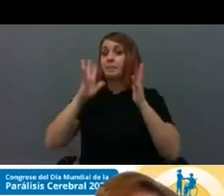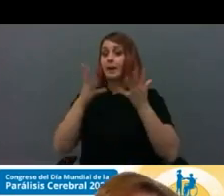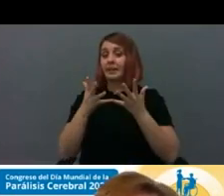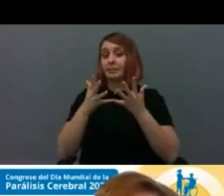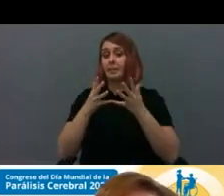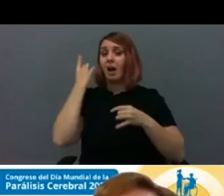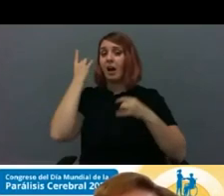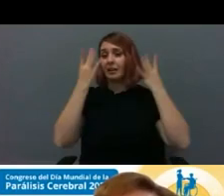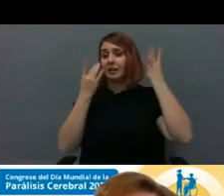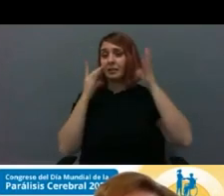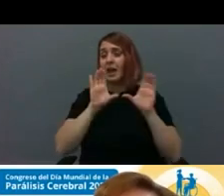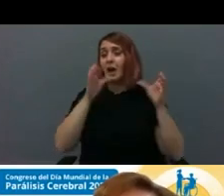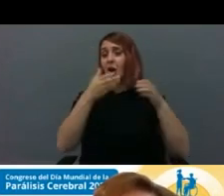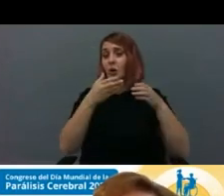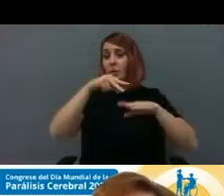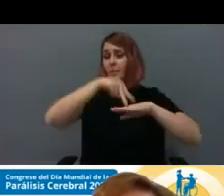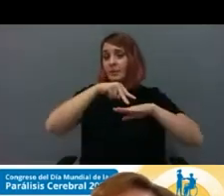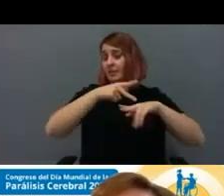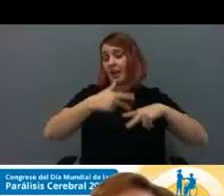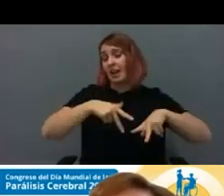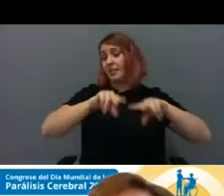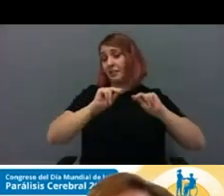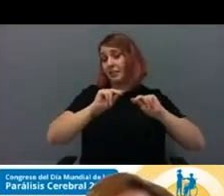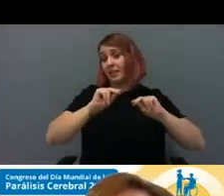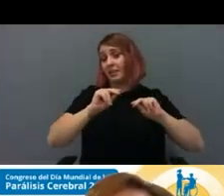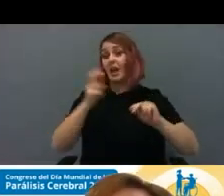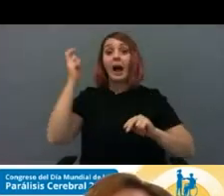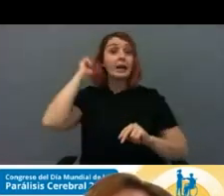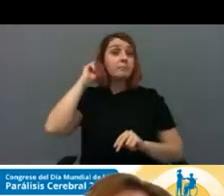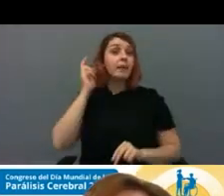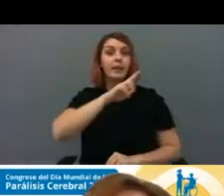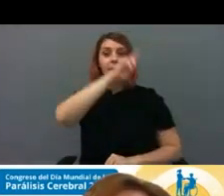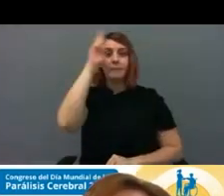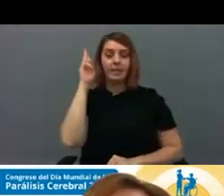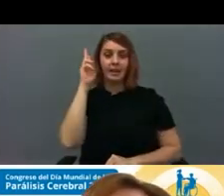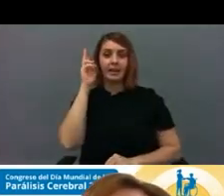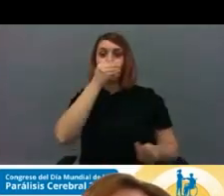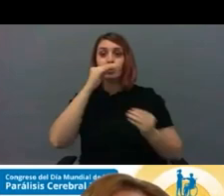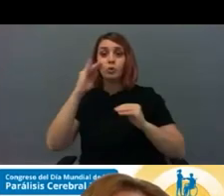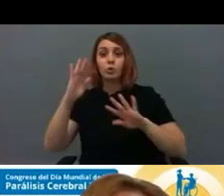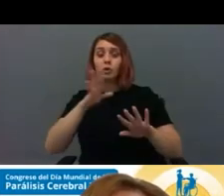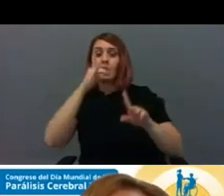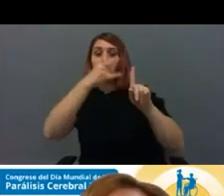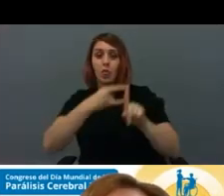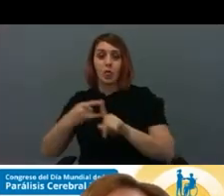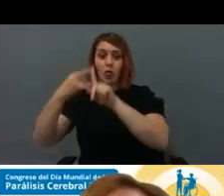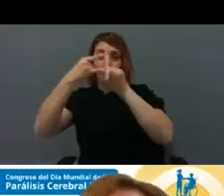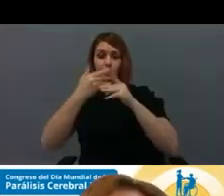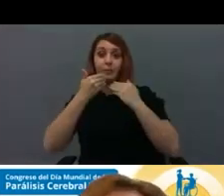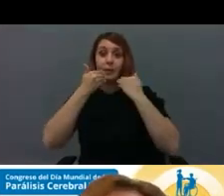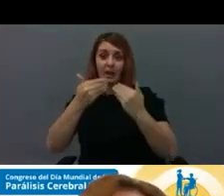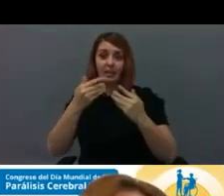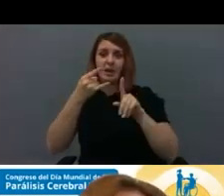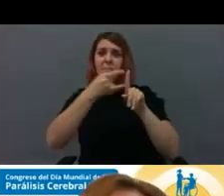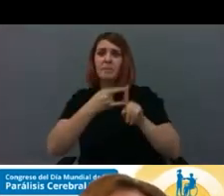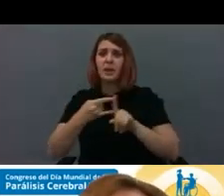hacer actividades grupales presenciales, Aspace Madrid cogió el relevo a través de Zoom, pero a través de Zoom no